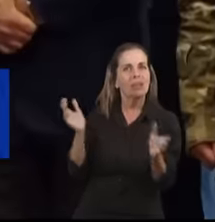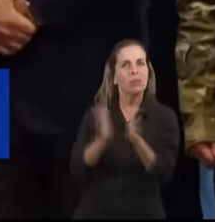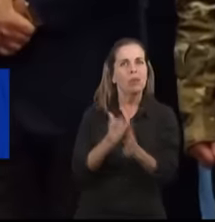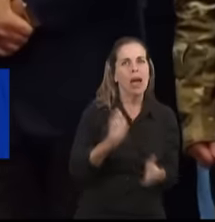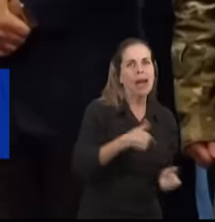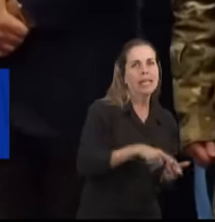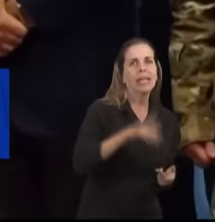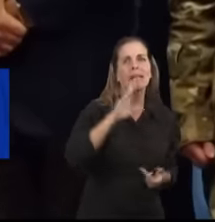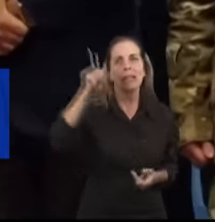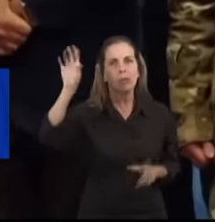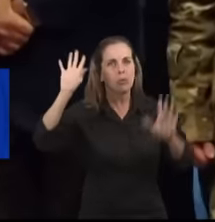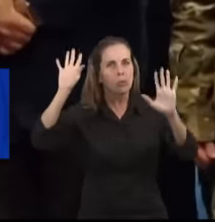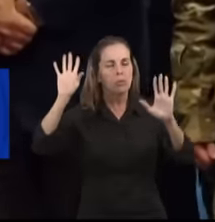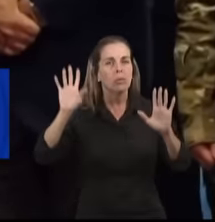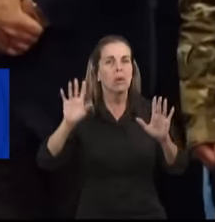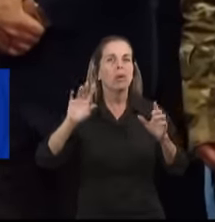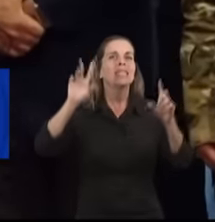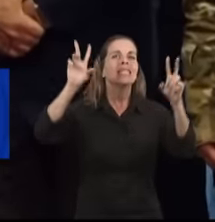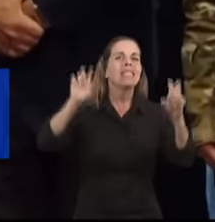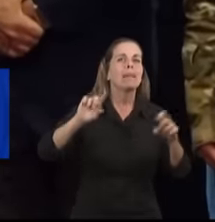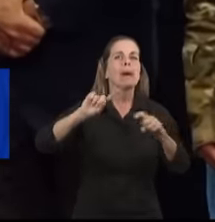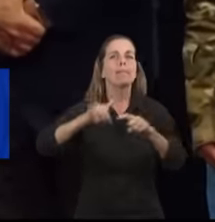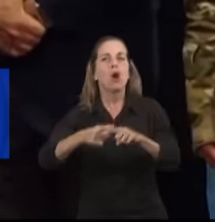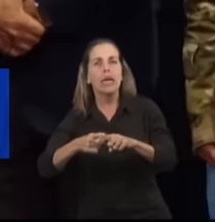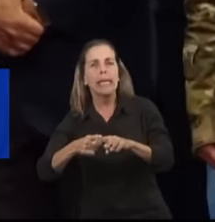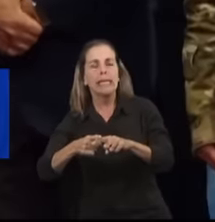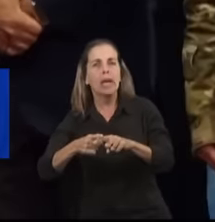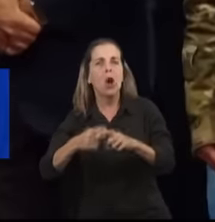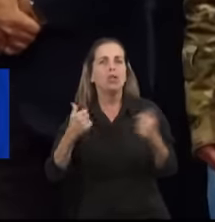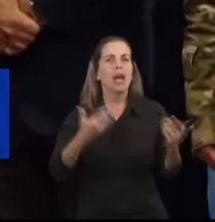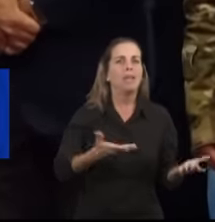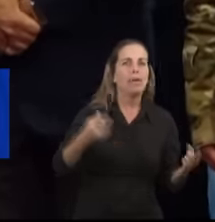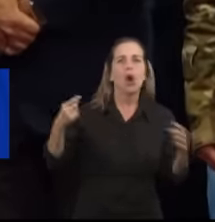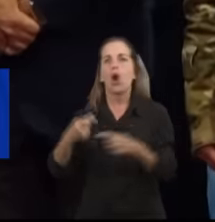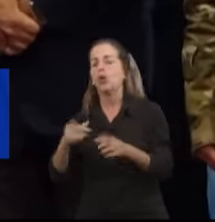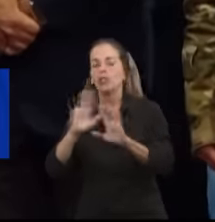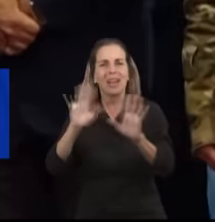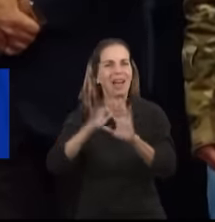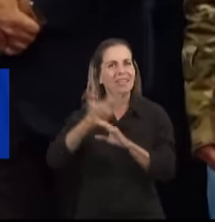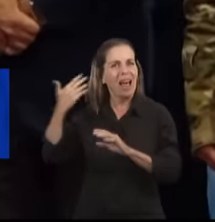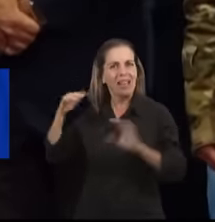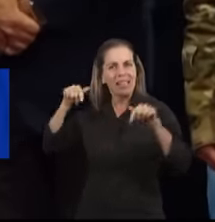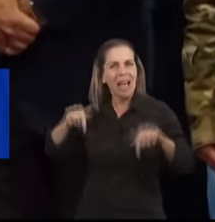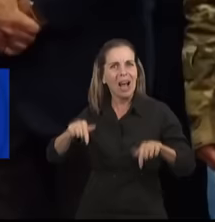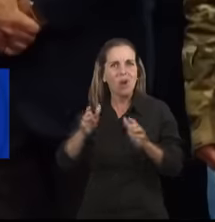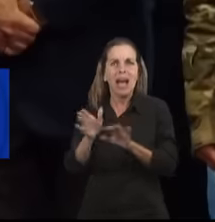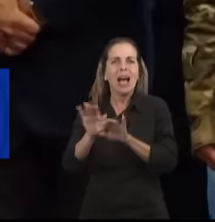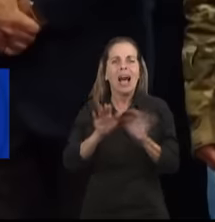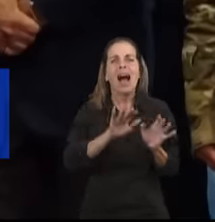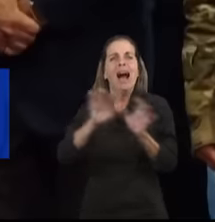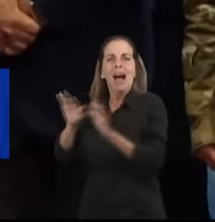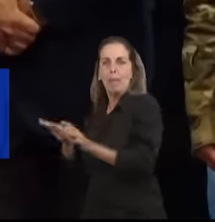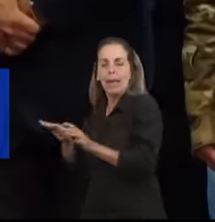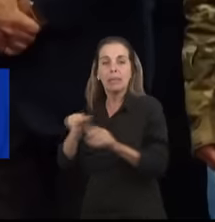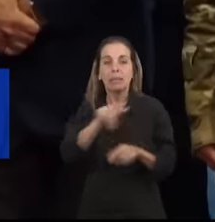allá de los vaivenes políticos y diplomáticos que han tenido los gobiernos de distinto signo político, tanto aquí como allá, los argentinos